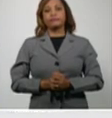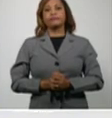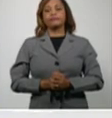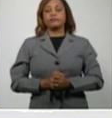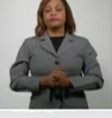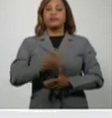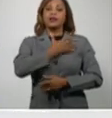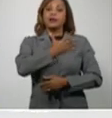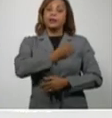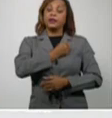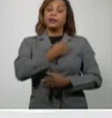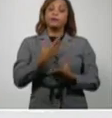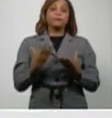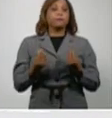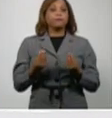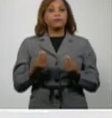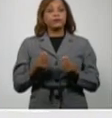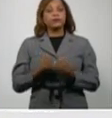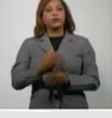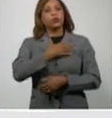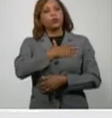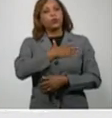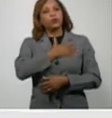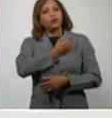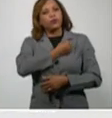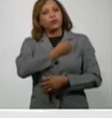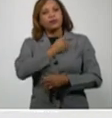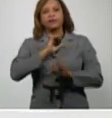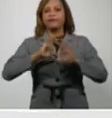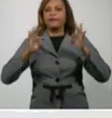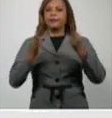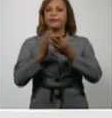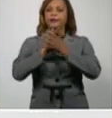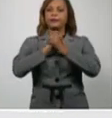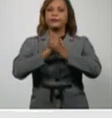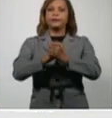mucho y damos las condolencias a sus familiares y amistades.